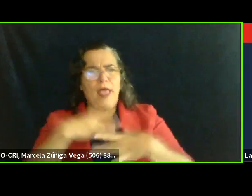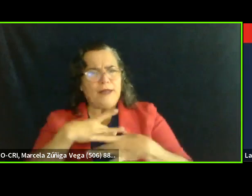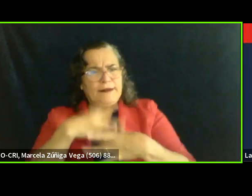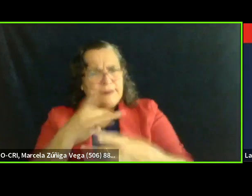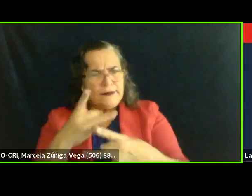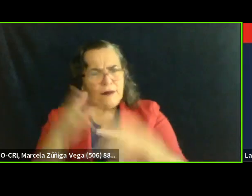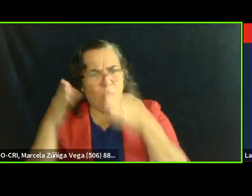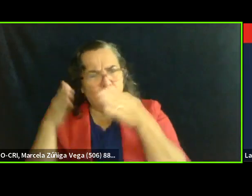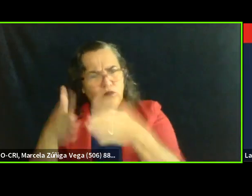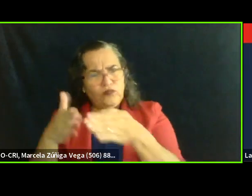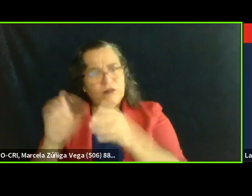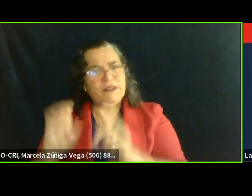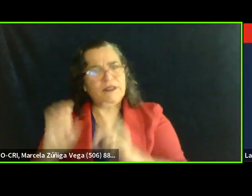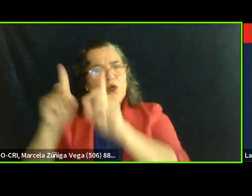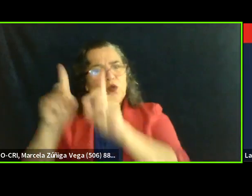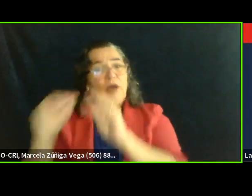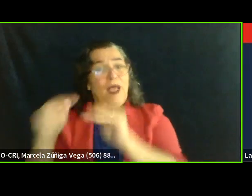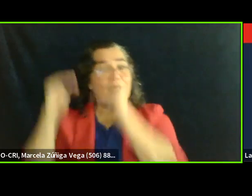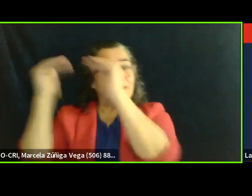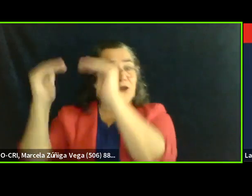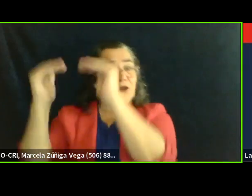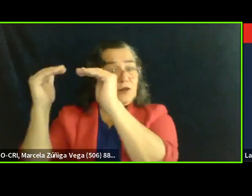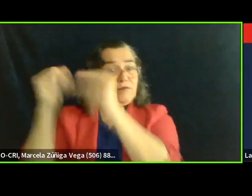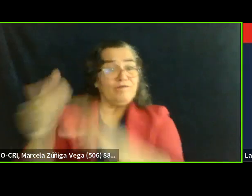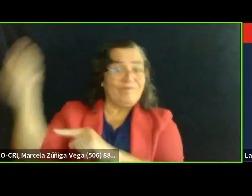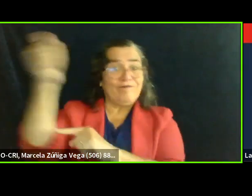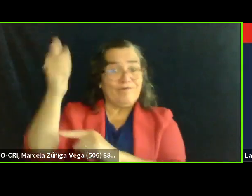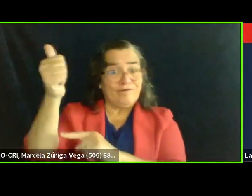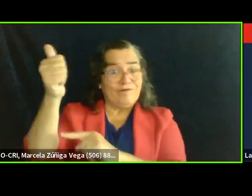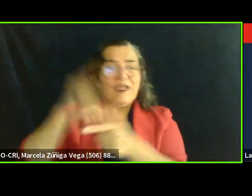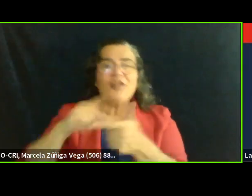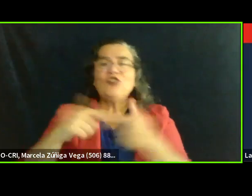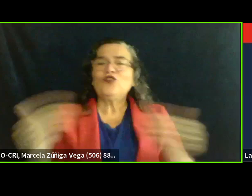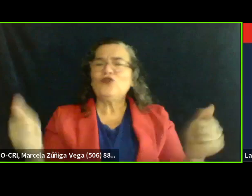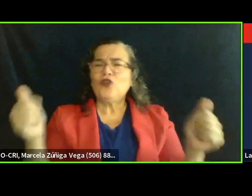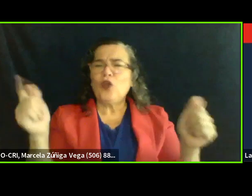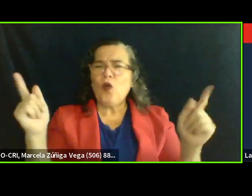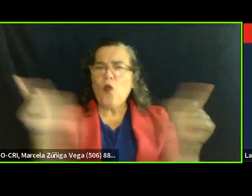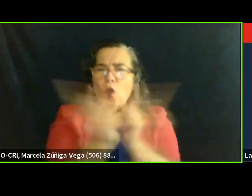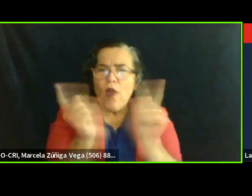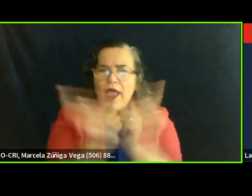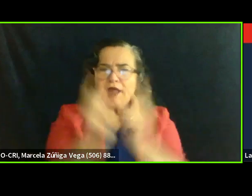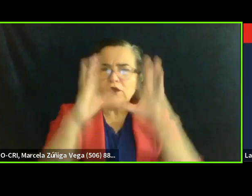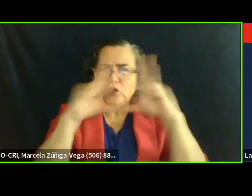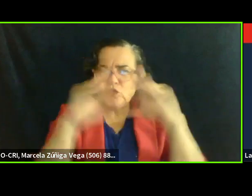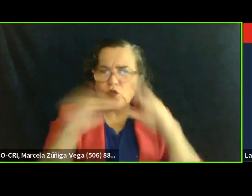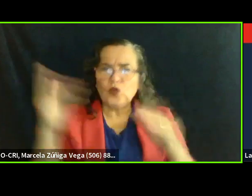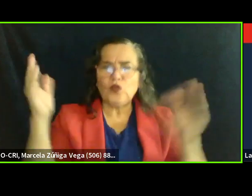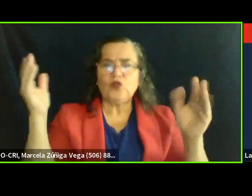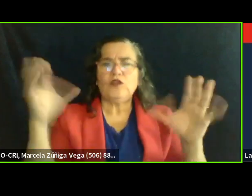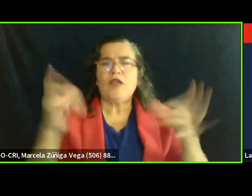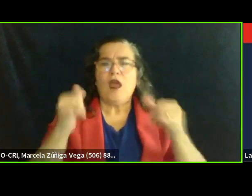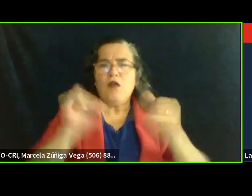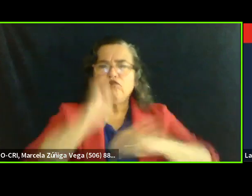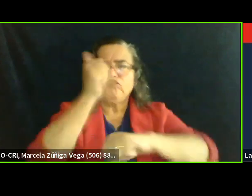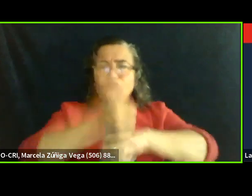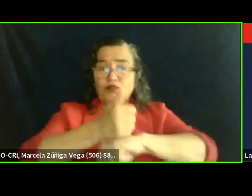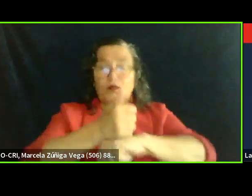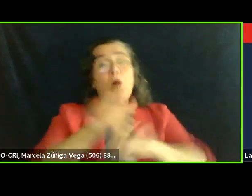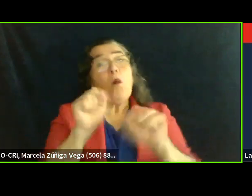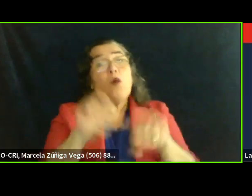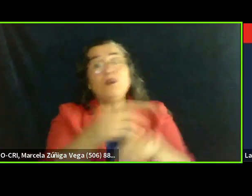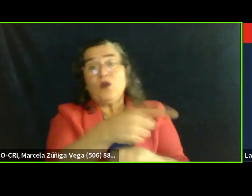educación superior, de manera tal que estos encuentros que se han consolidado y que son posibles gracias a ustedes y a